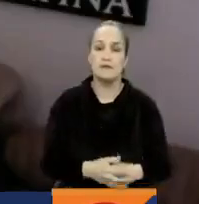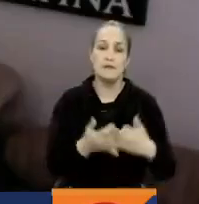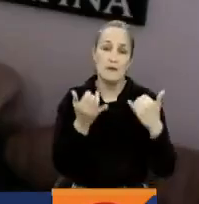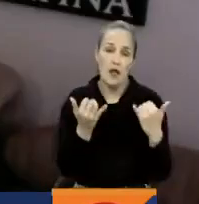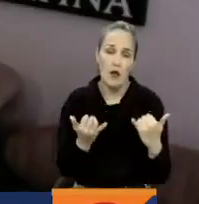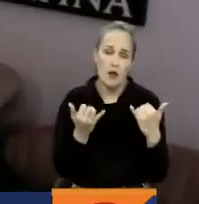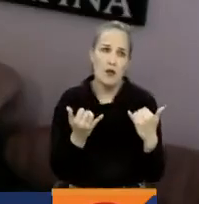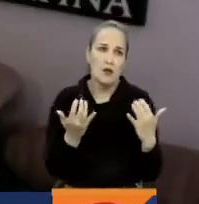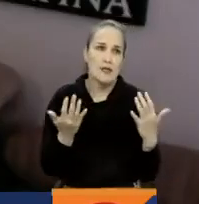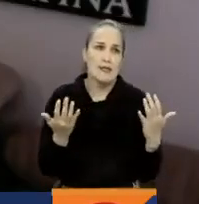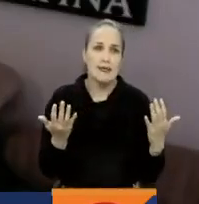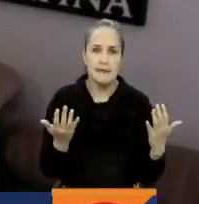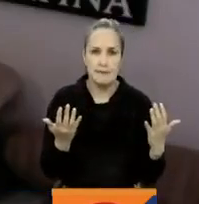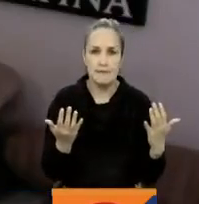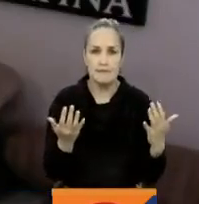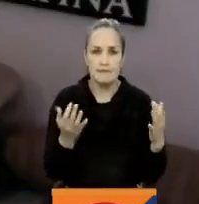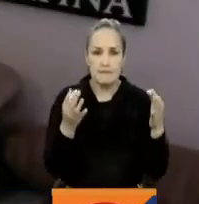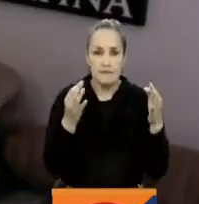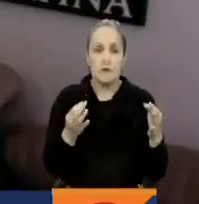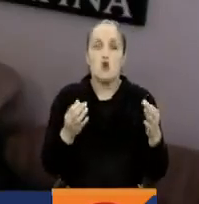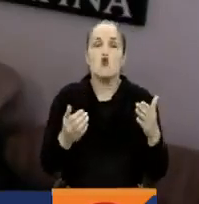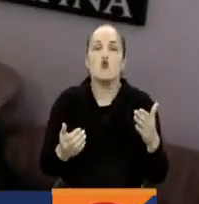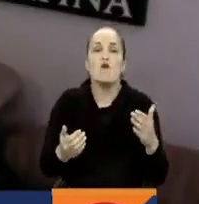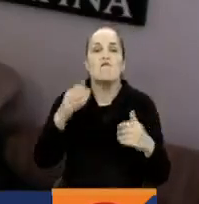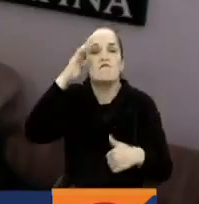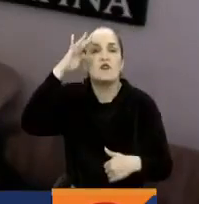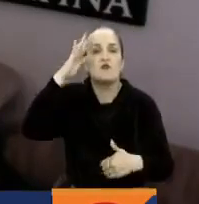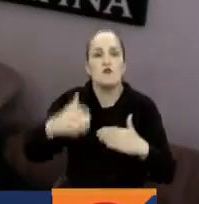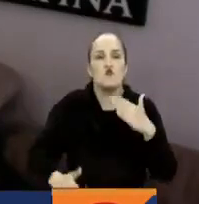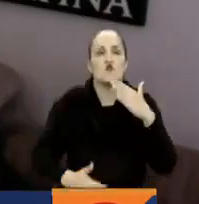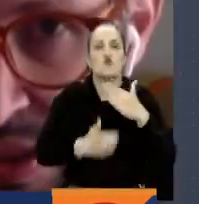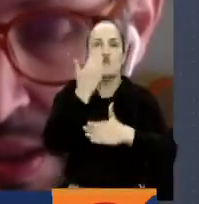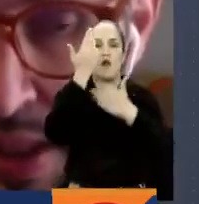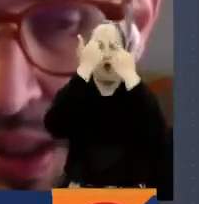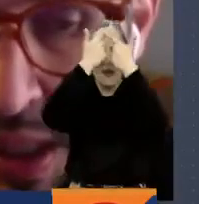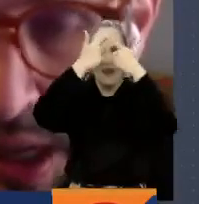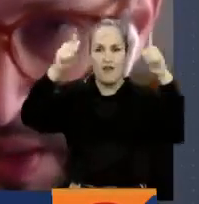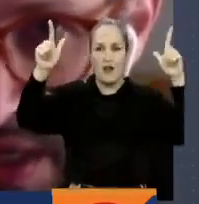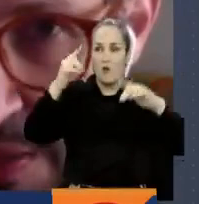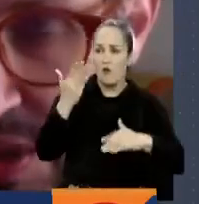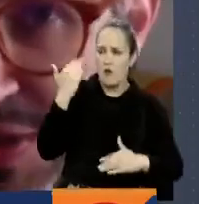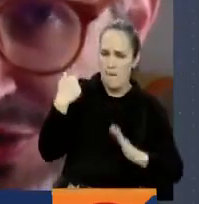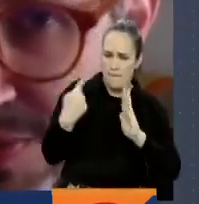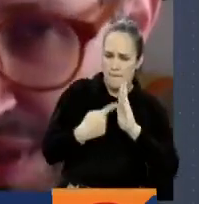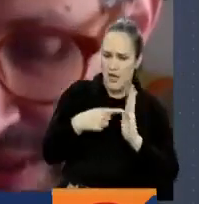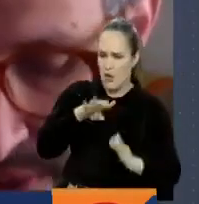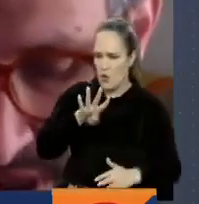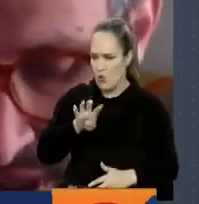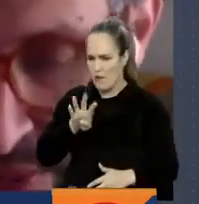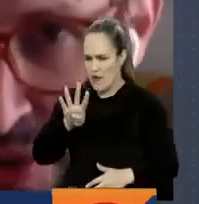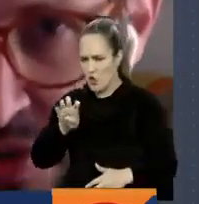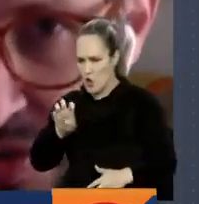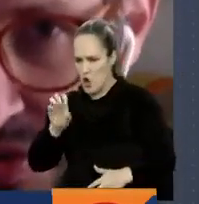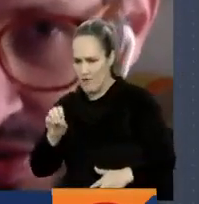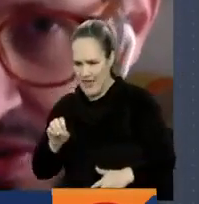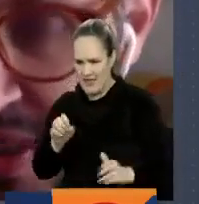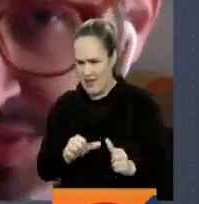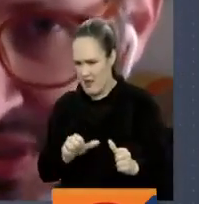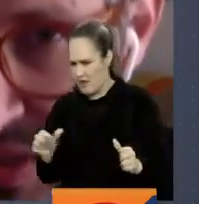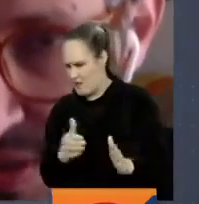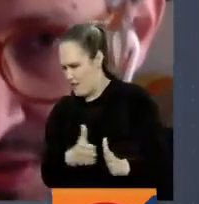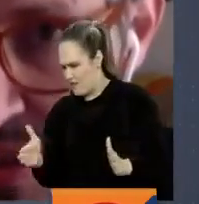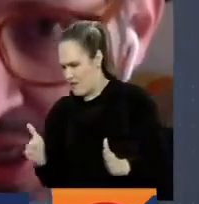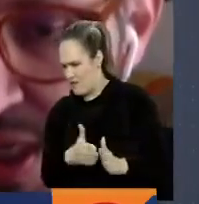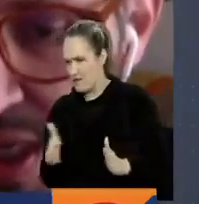común que ha promovido el neoliberalismo en la desde la década de los 90 a mí digamos que me sorprende porque hay muchos